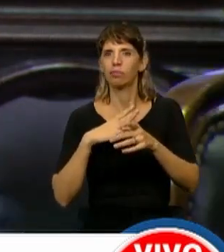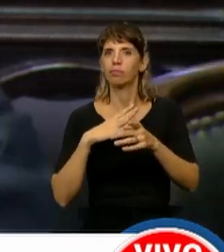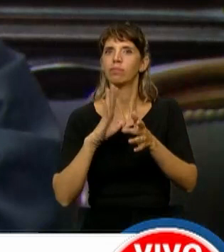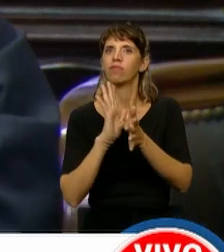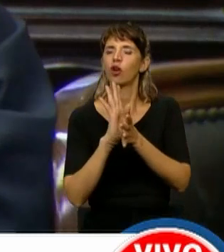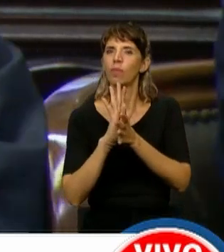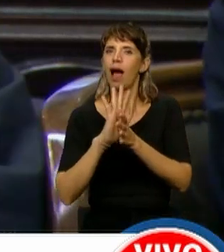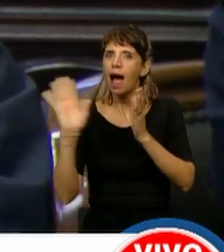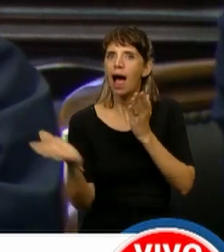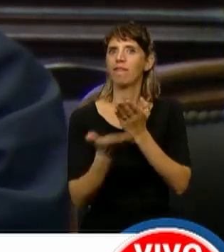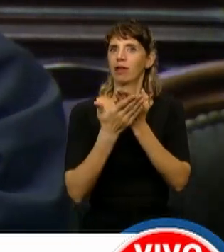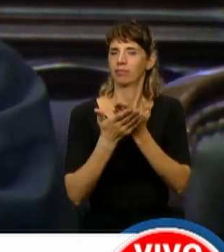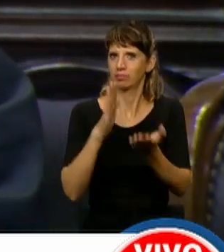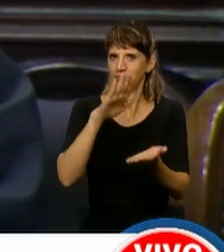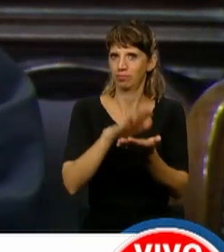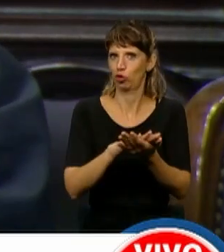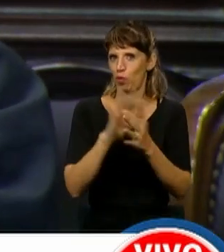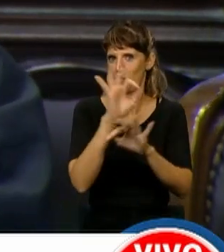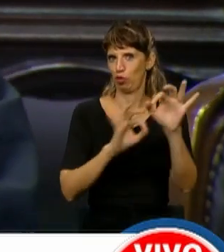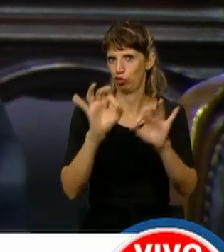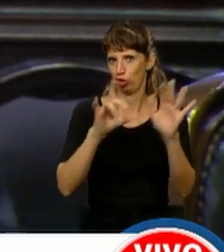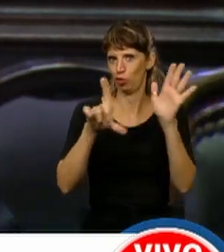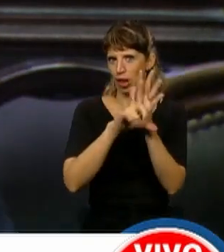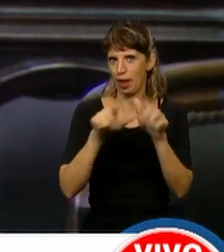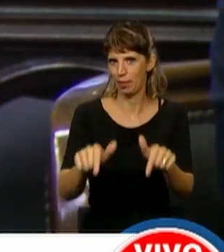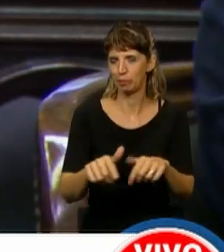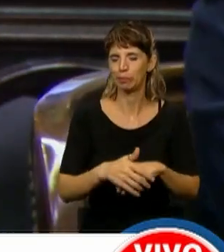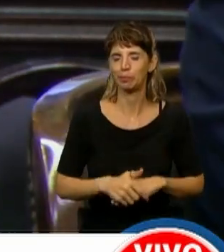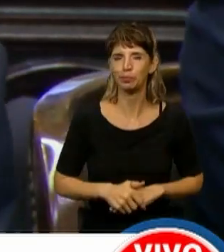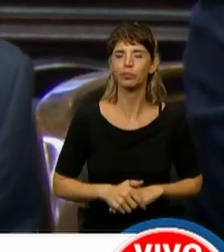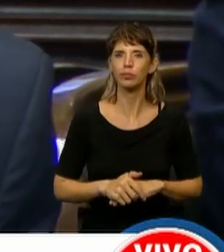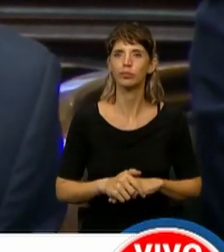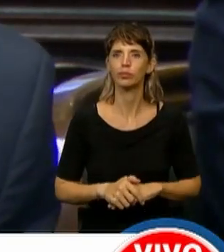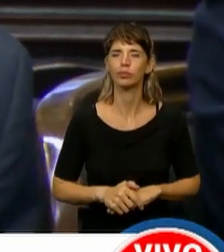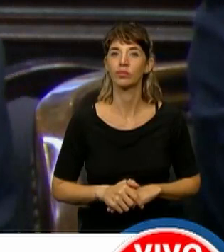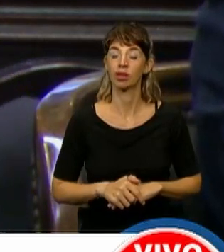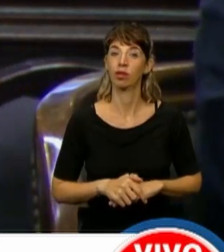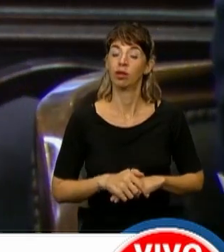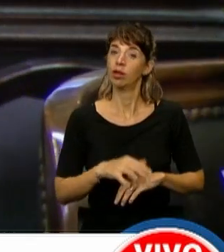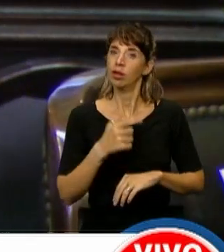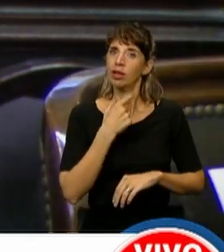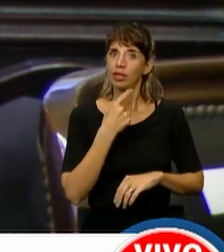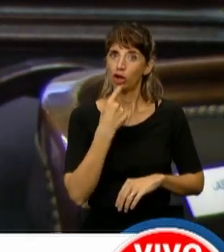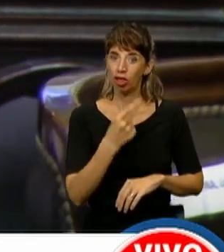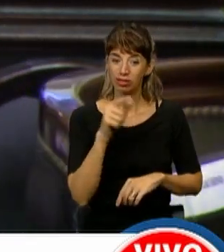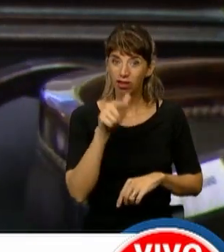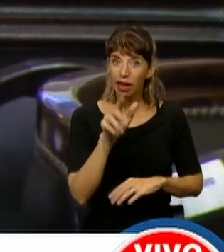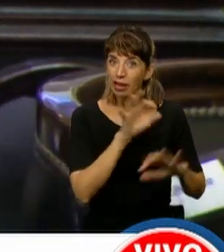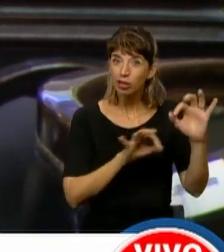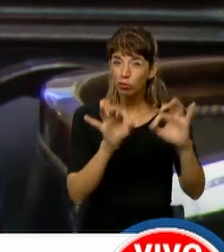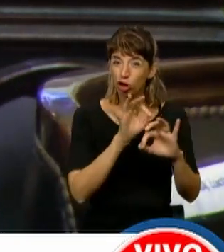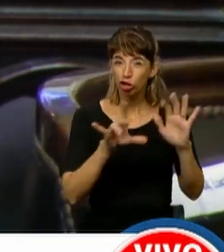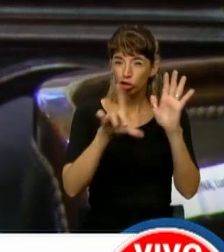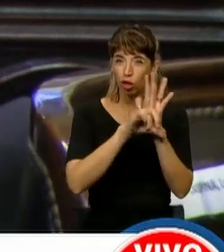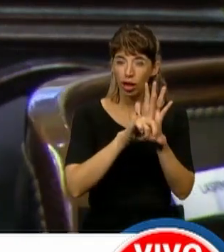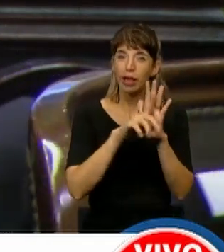ley. Simplemente quiero decirles que este proyecto de ley que se presentó el 15